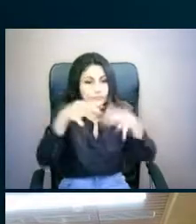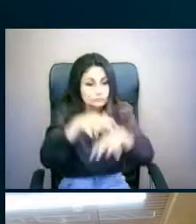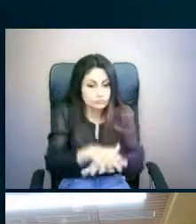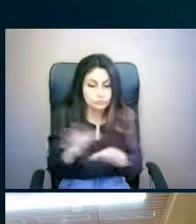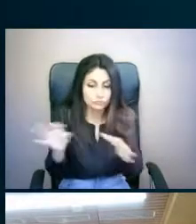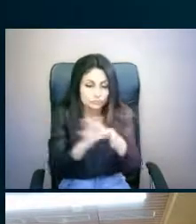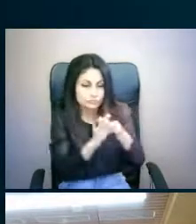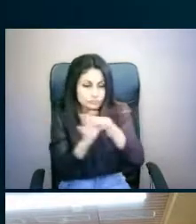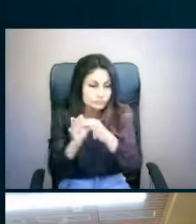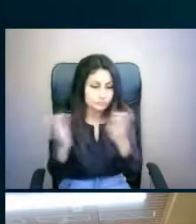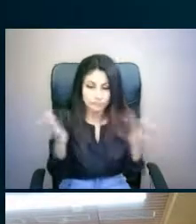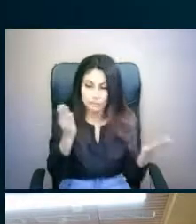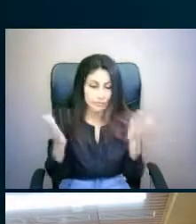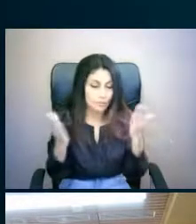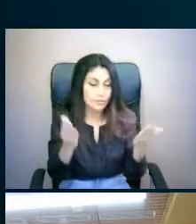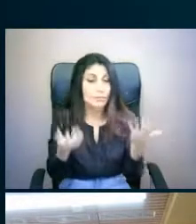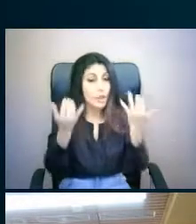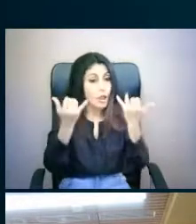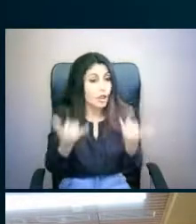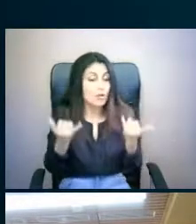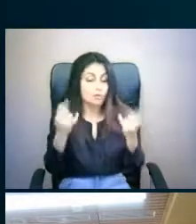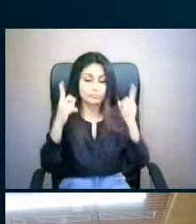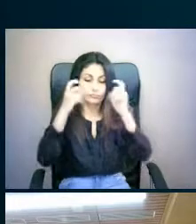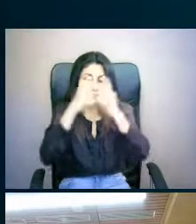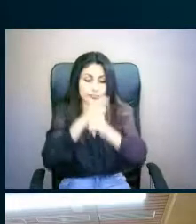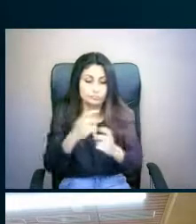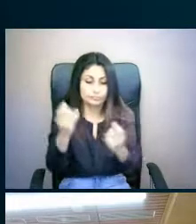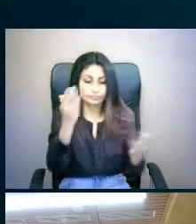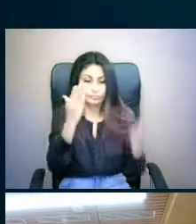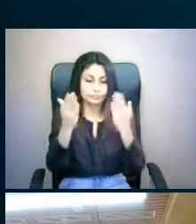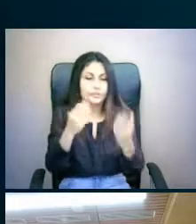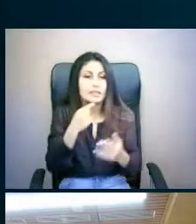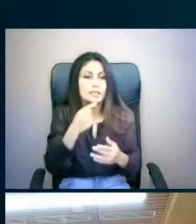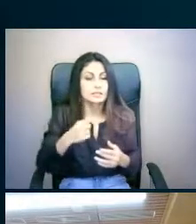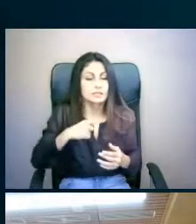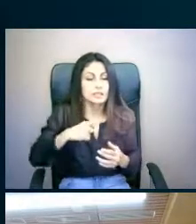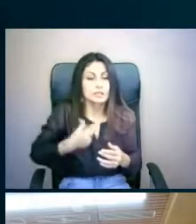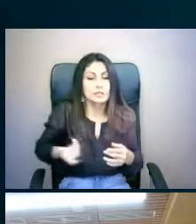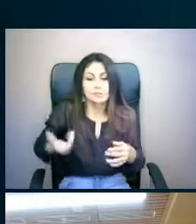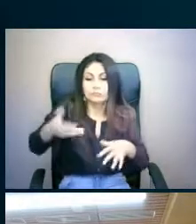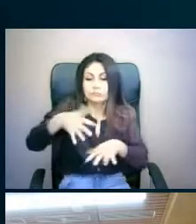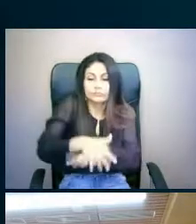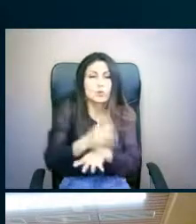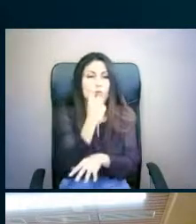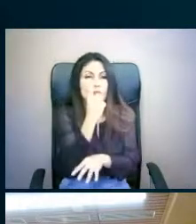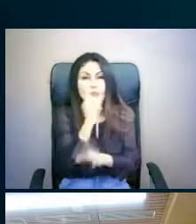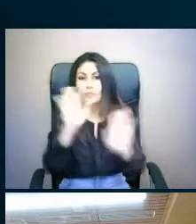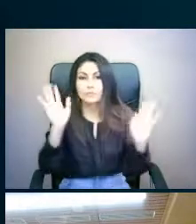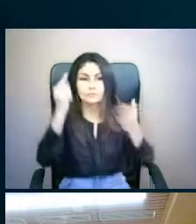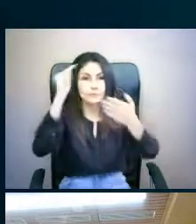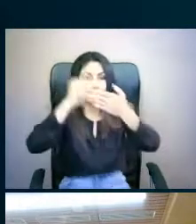embargo, con nuestro análisis, podemos observar que ahora contamos con toda esa información en una sola pestaña.